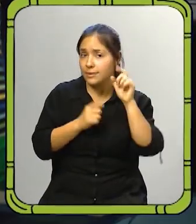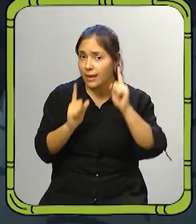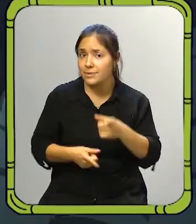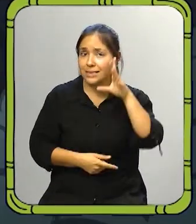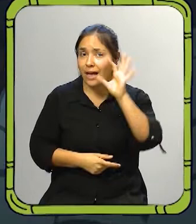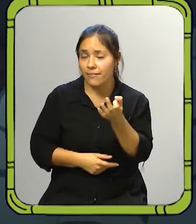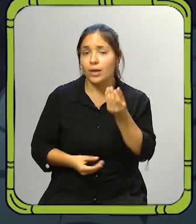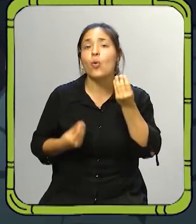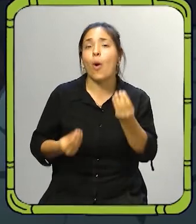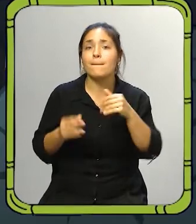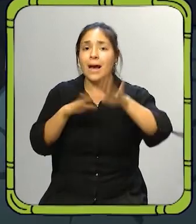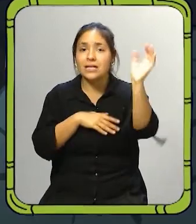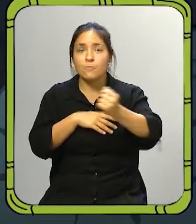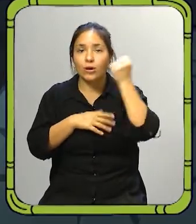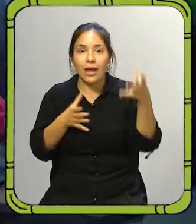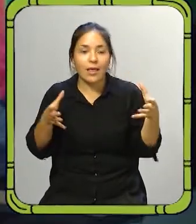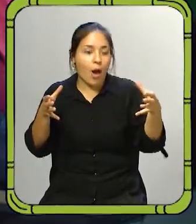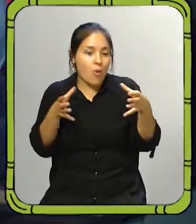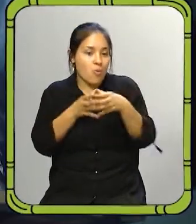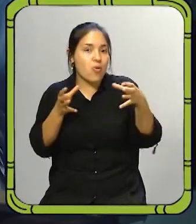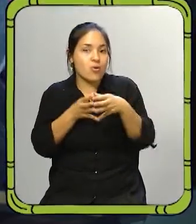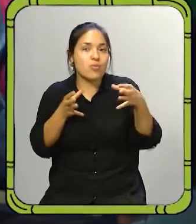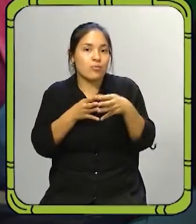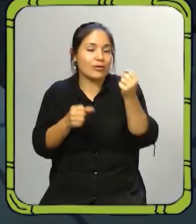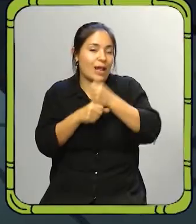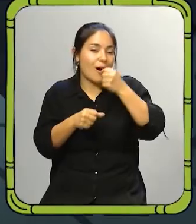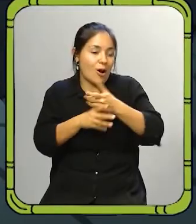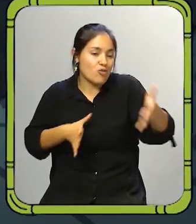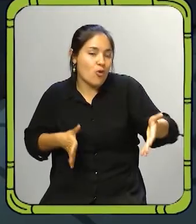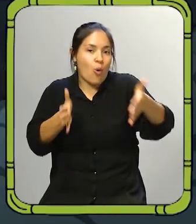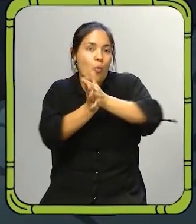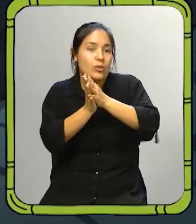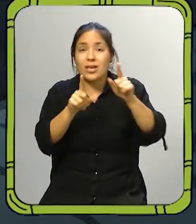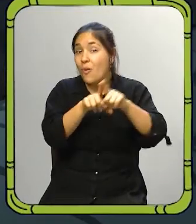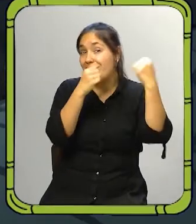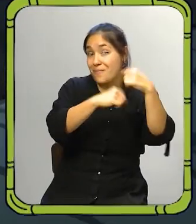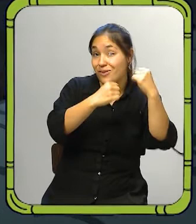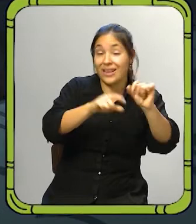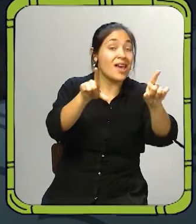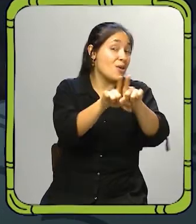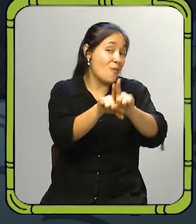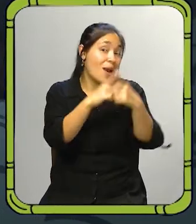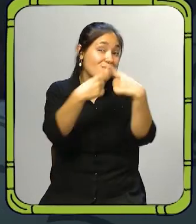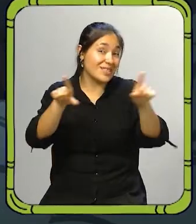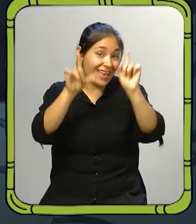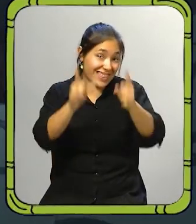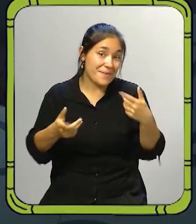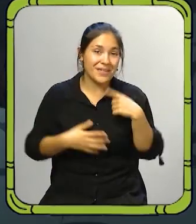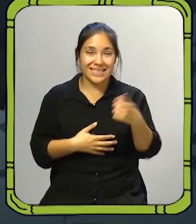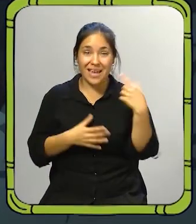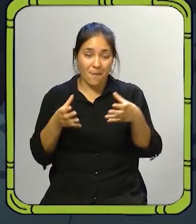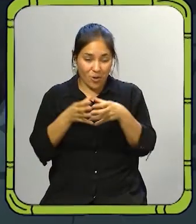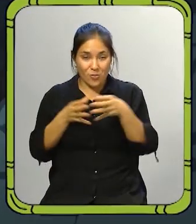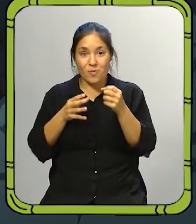cosa? Que lo más importante es el trabajo en equipo. Sí. Como en el deporte y como en la música. siempre es mejor en equipo. Es súper, súper